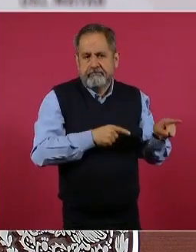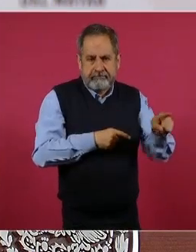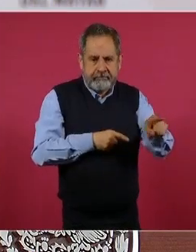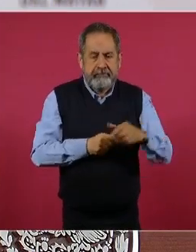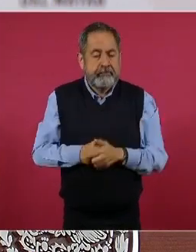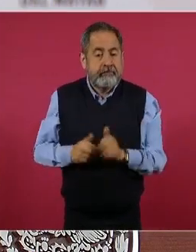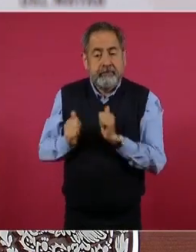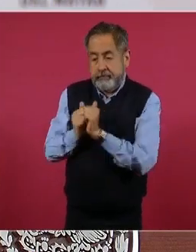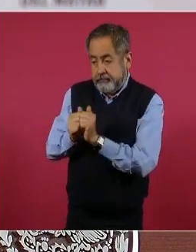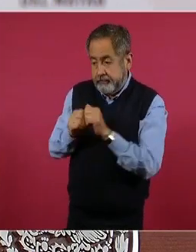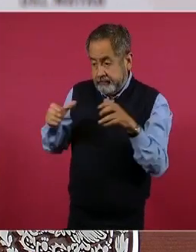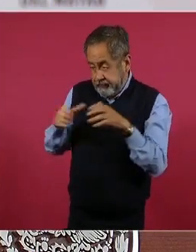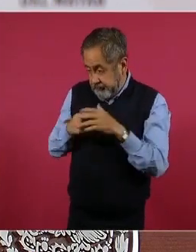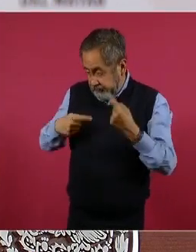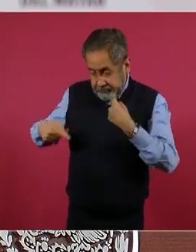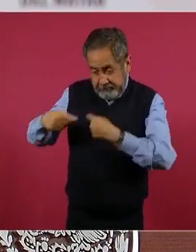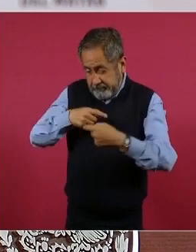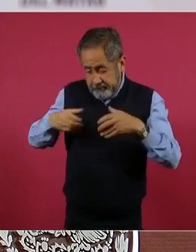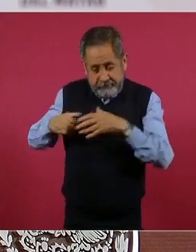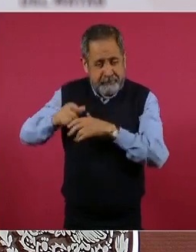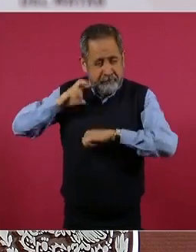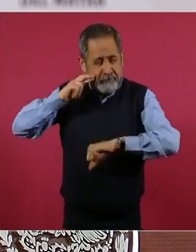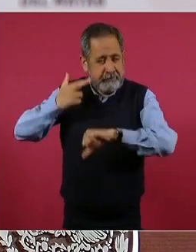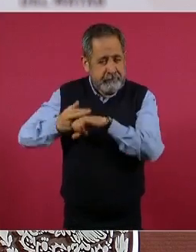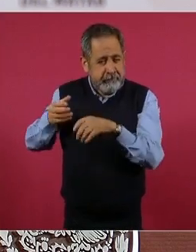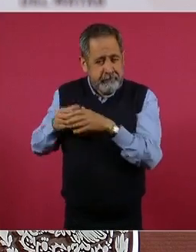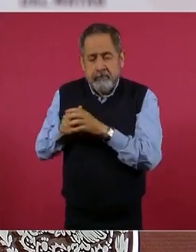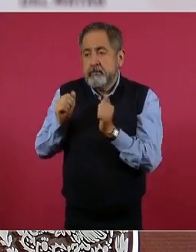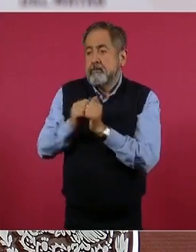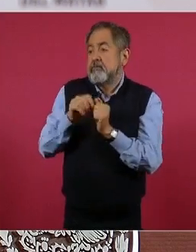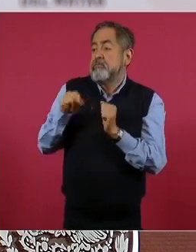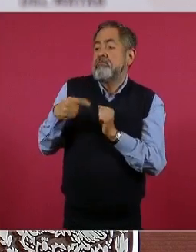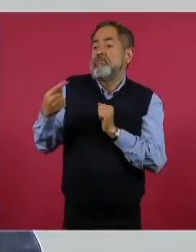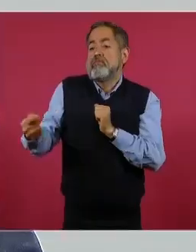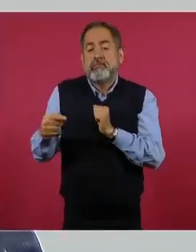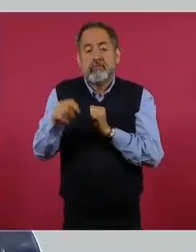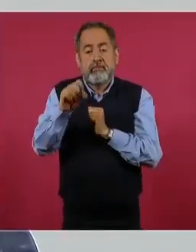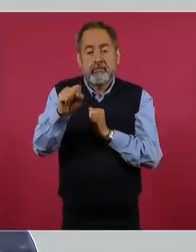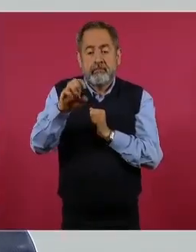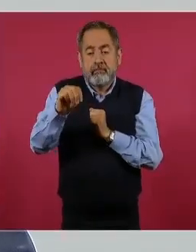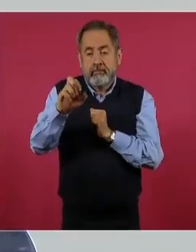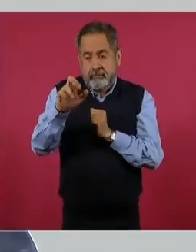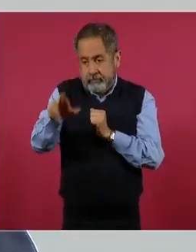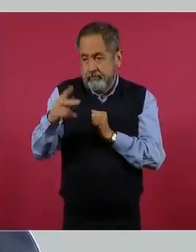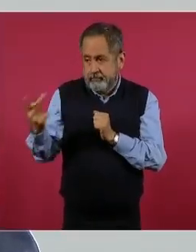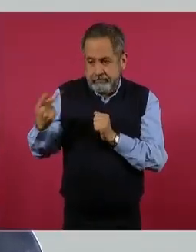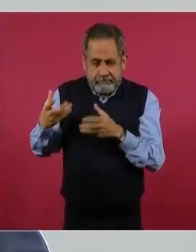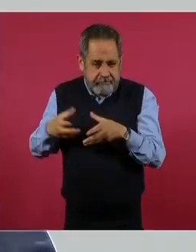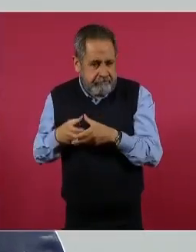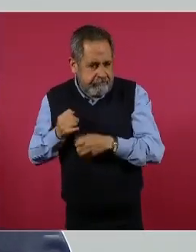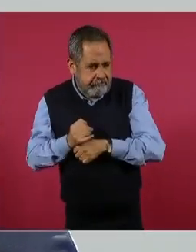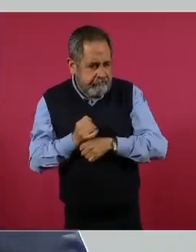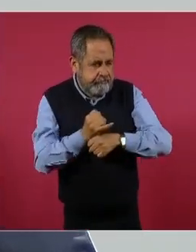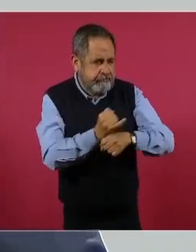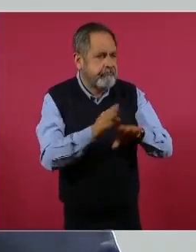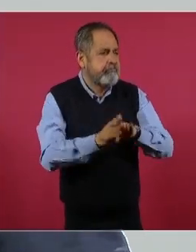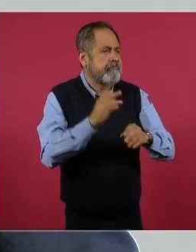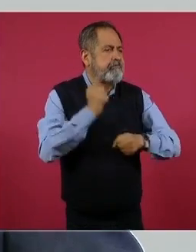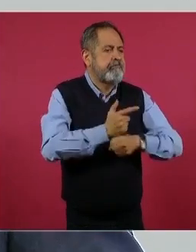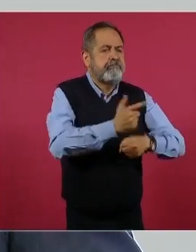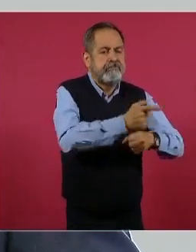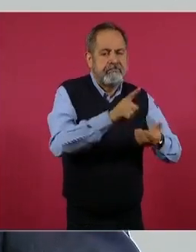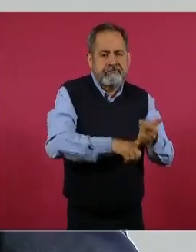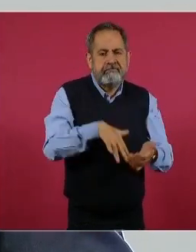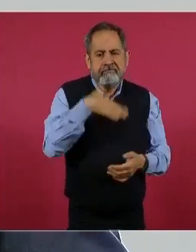nuestro órgano interno de control y otras instancias como la Secretaría de Marina para que se investigue las implicaciones de